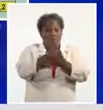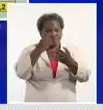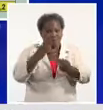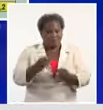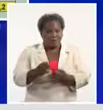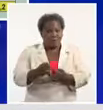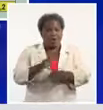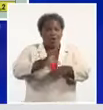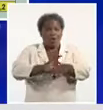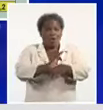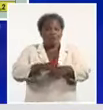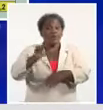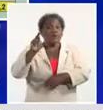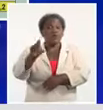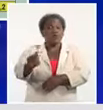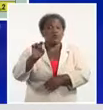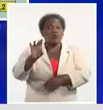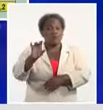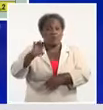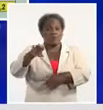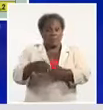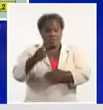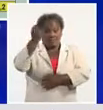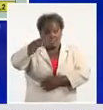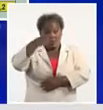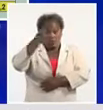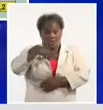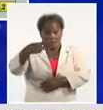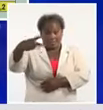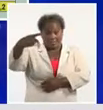días, Ciego de Ávila